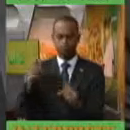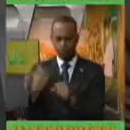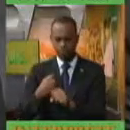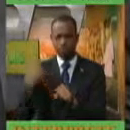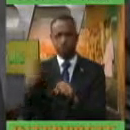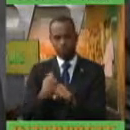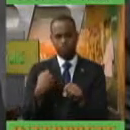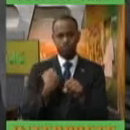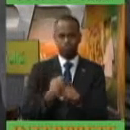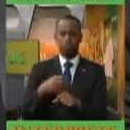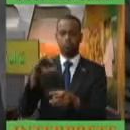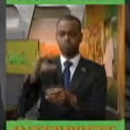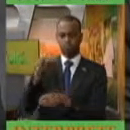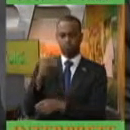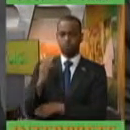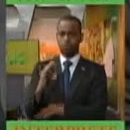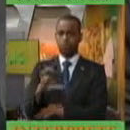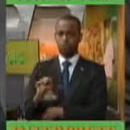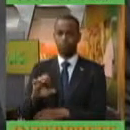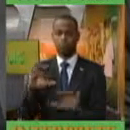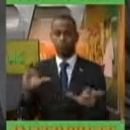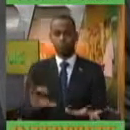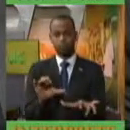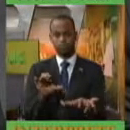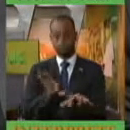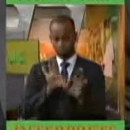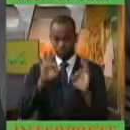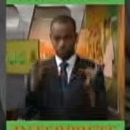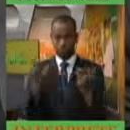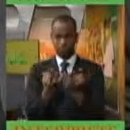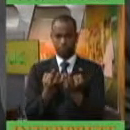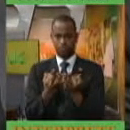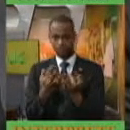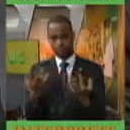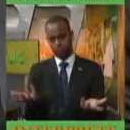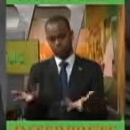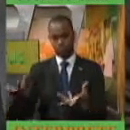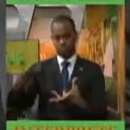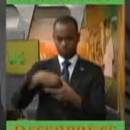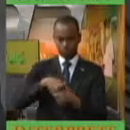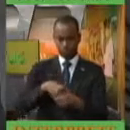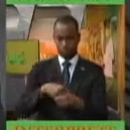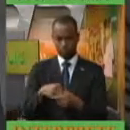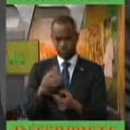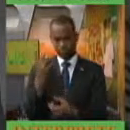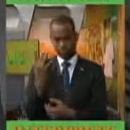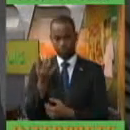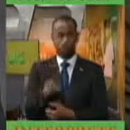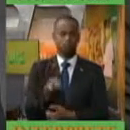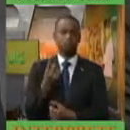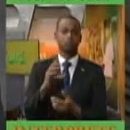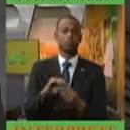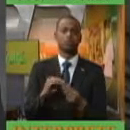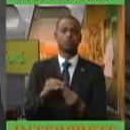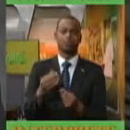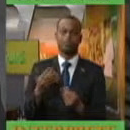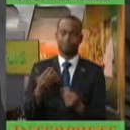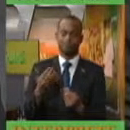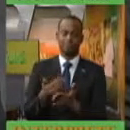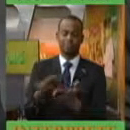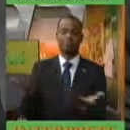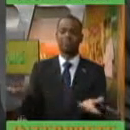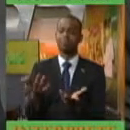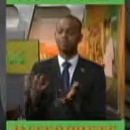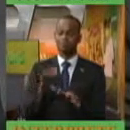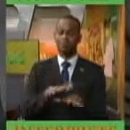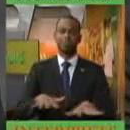que se están haciendo desde la Junta, que te integres y que tu familia sienta que eres parte. Porque uno de los testimonios que tenemos en